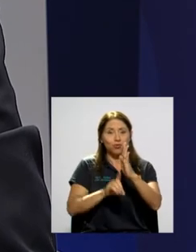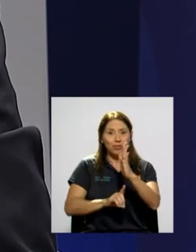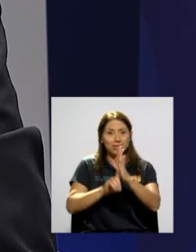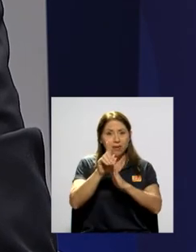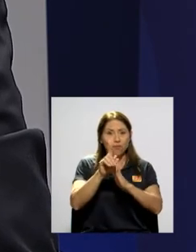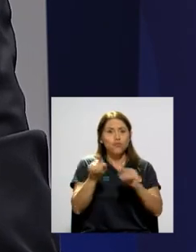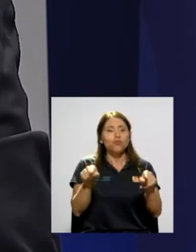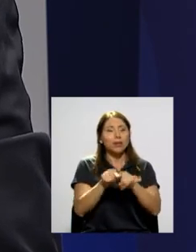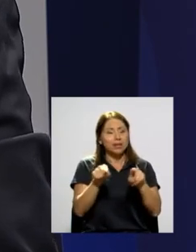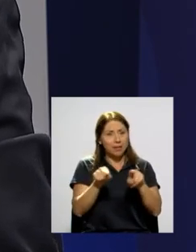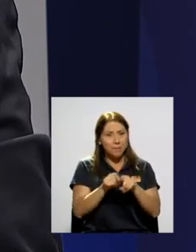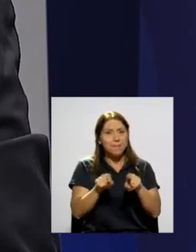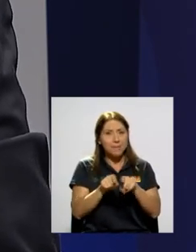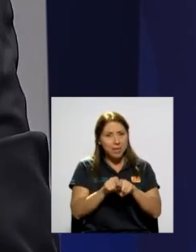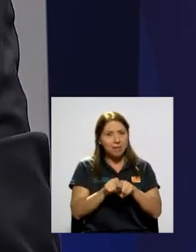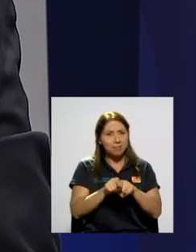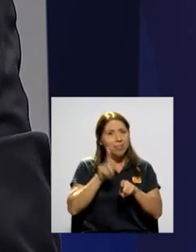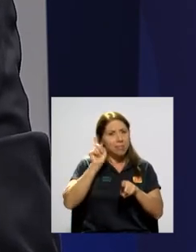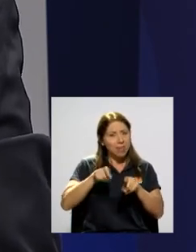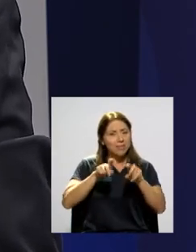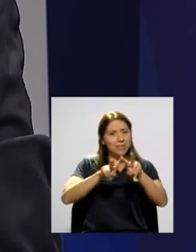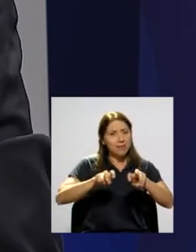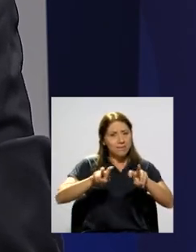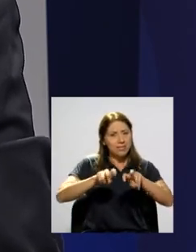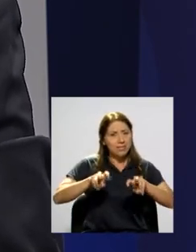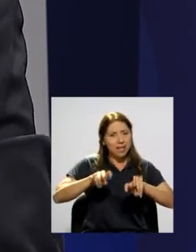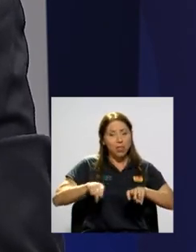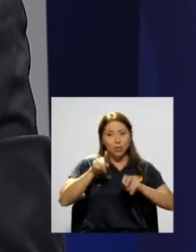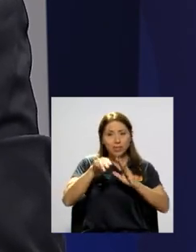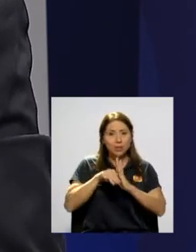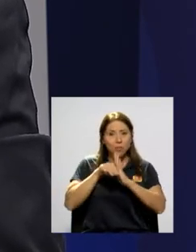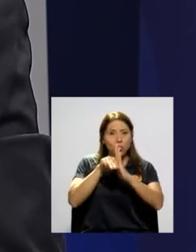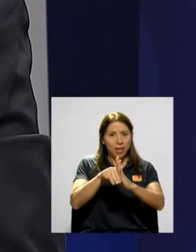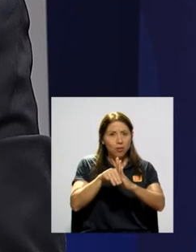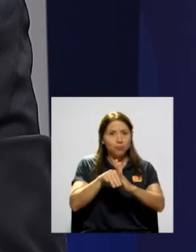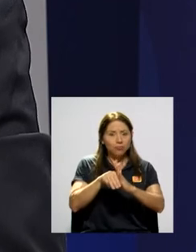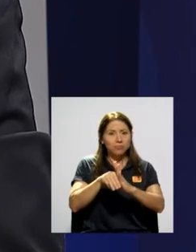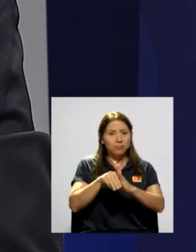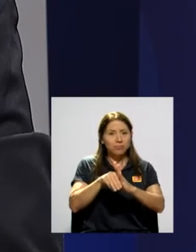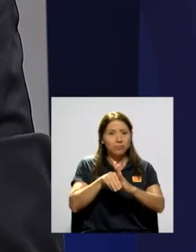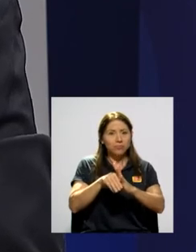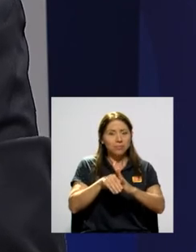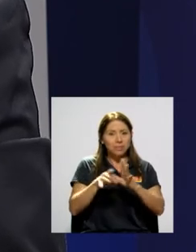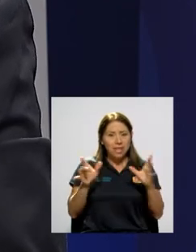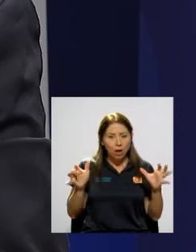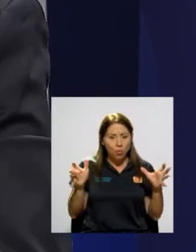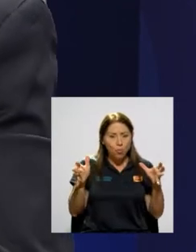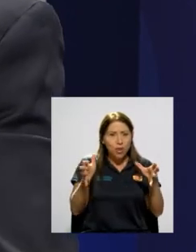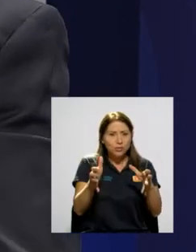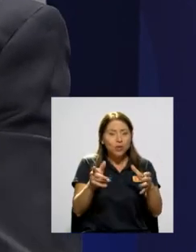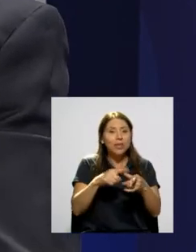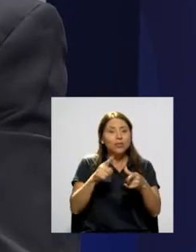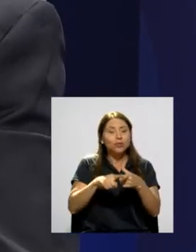llama a ser revisado a fondo ese modelo de acumulación, va a colocar entonces tareas